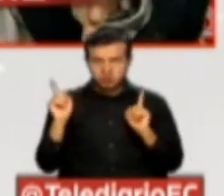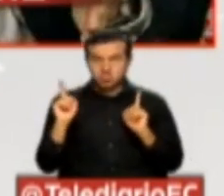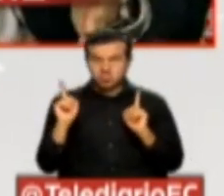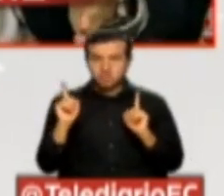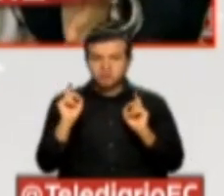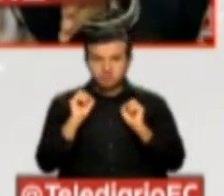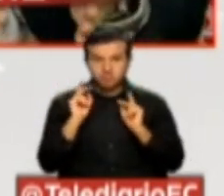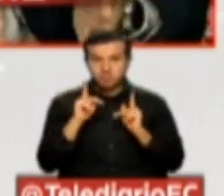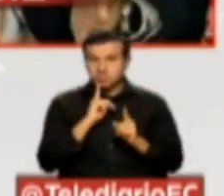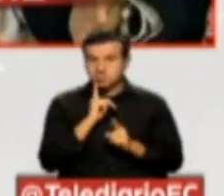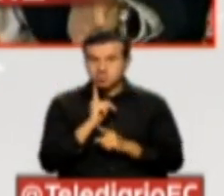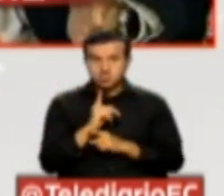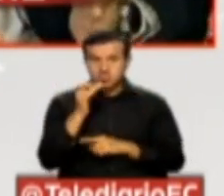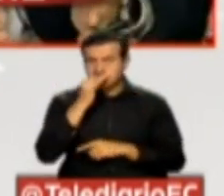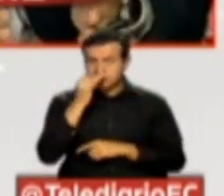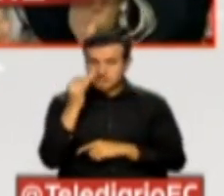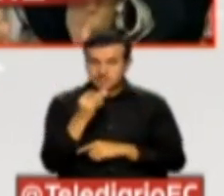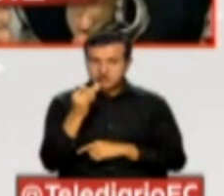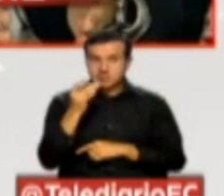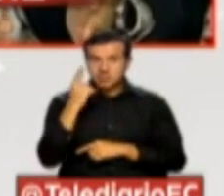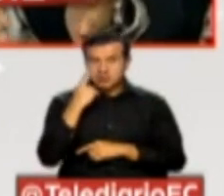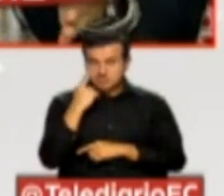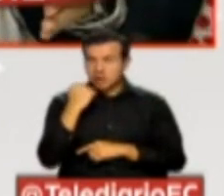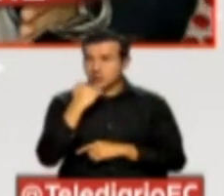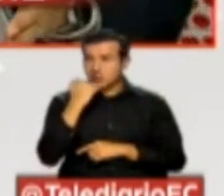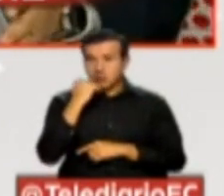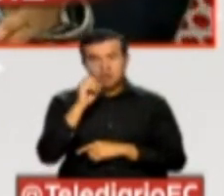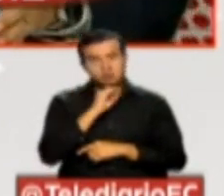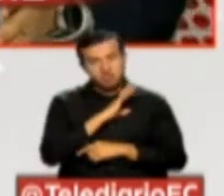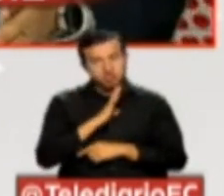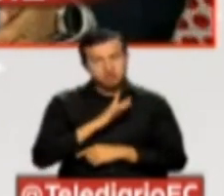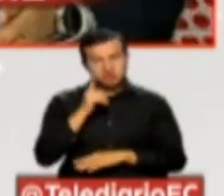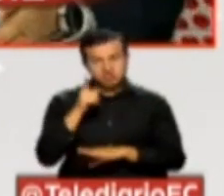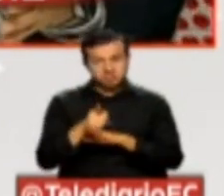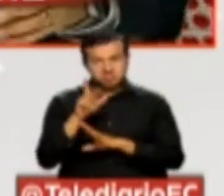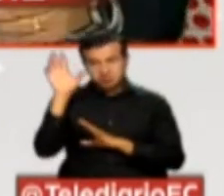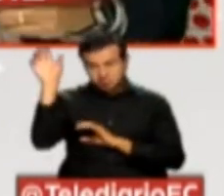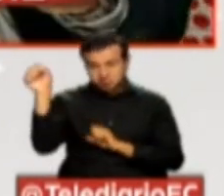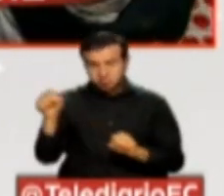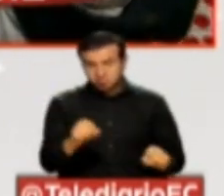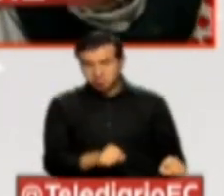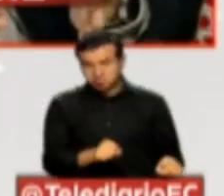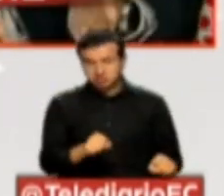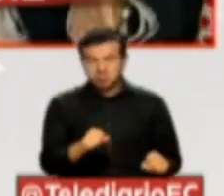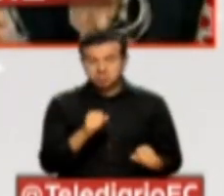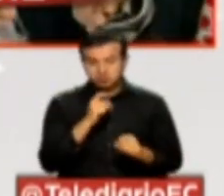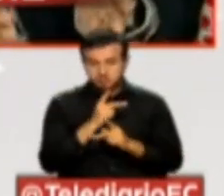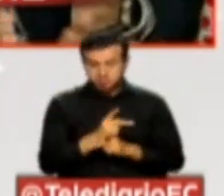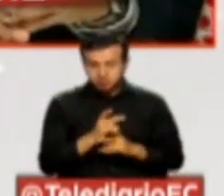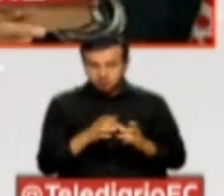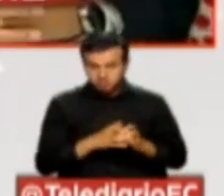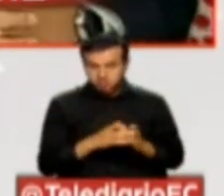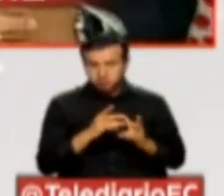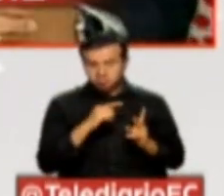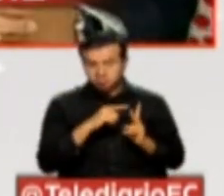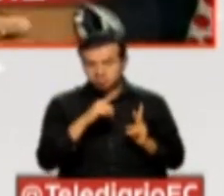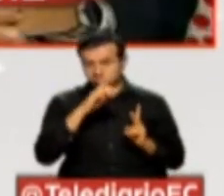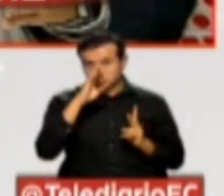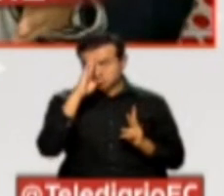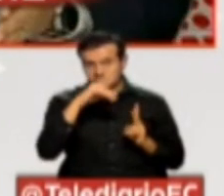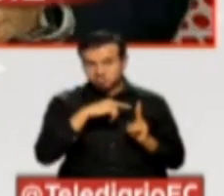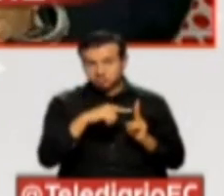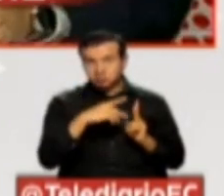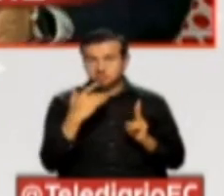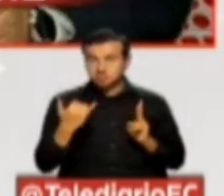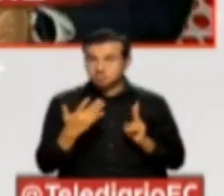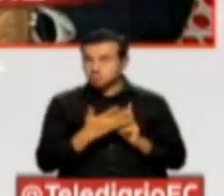la oportunidad de, en flagrancia, dictar alguna medida cautelar en contra de ellos y también medidas de protección a favor de las víctimas. En